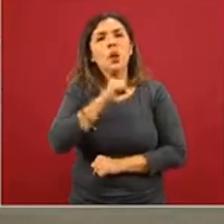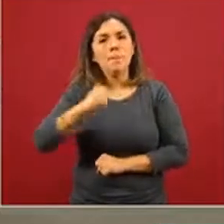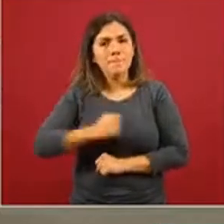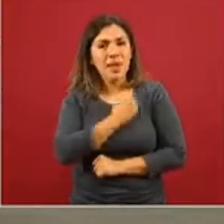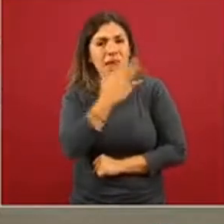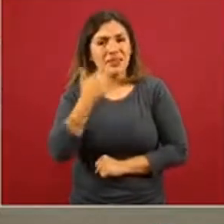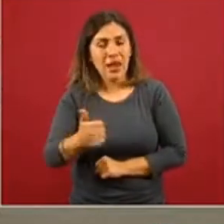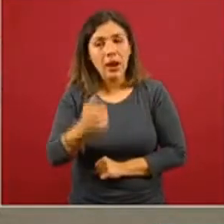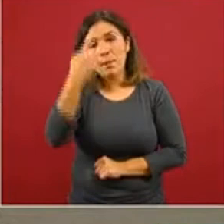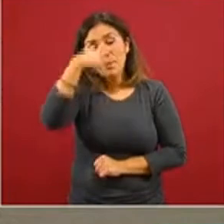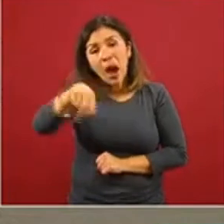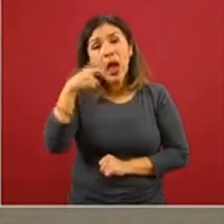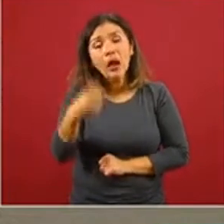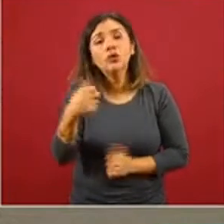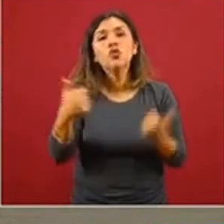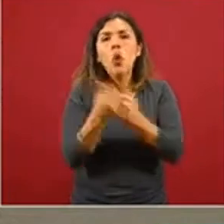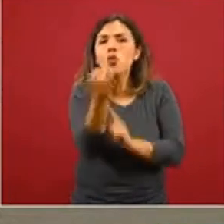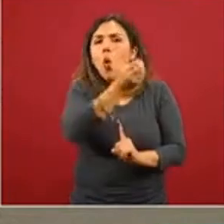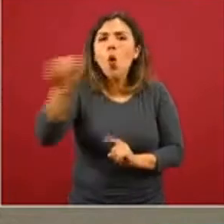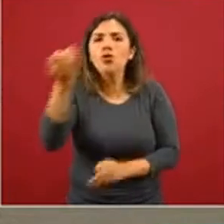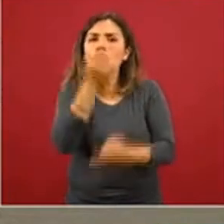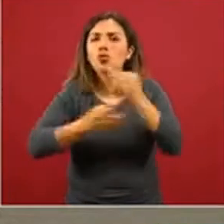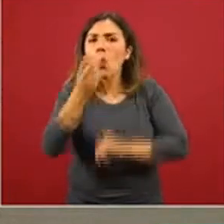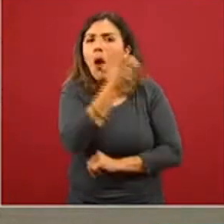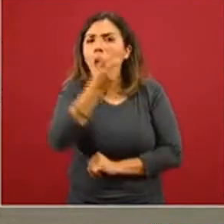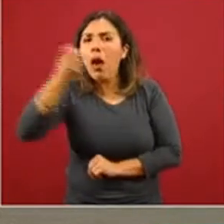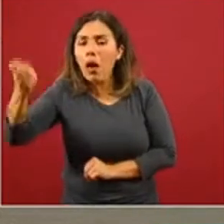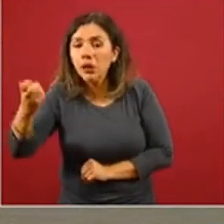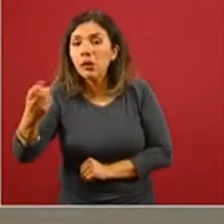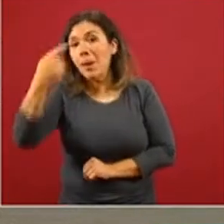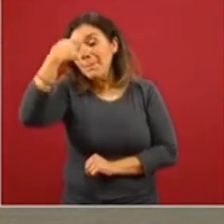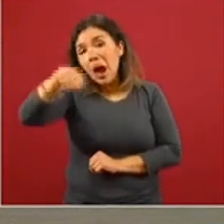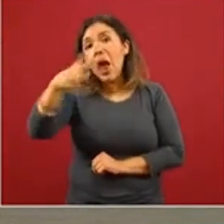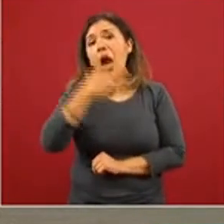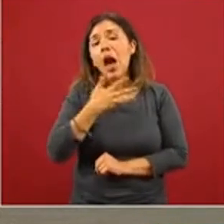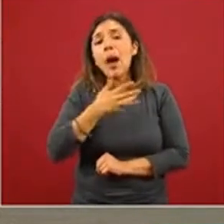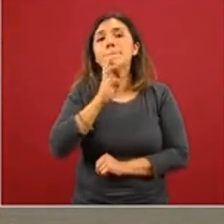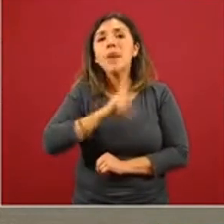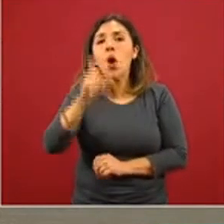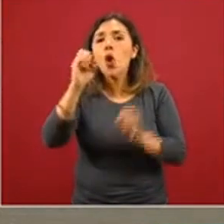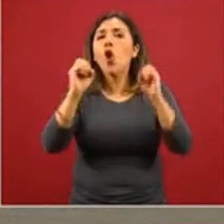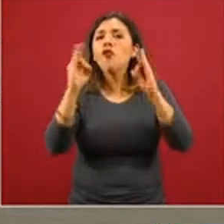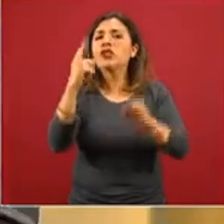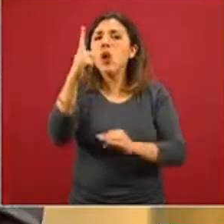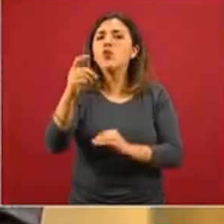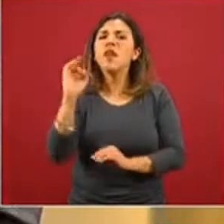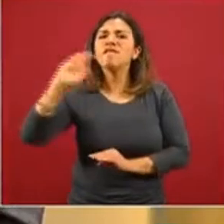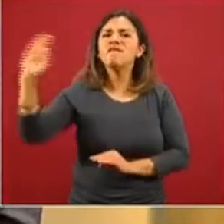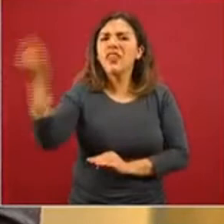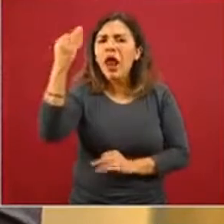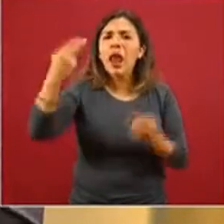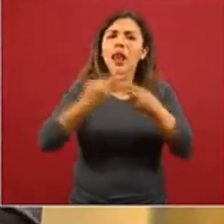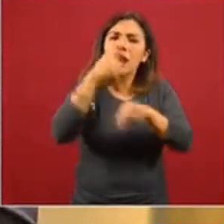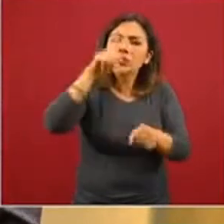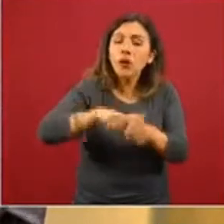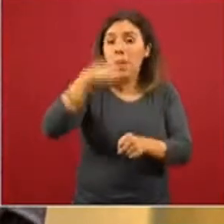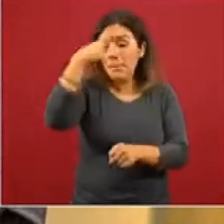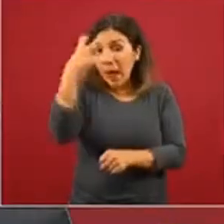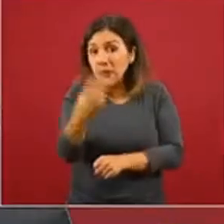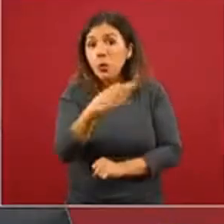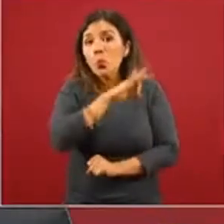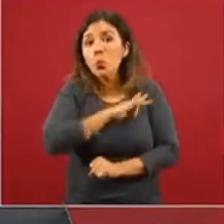el propósito de ordenar todo esto y de tener una oficina federal, una oficina nacional que